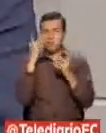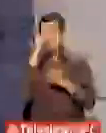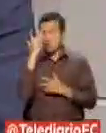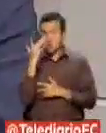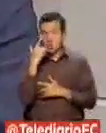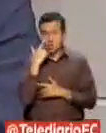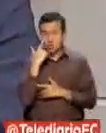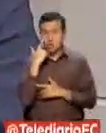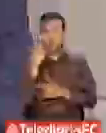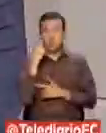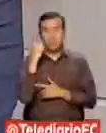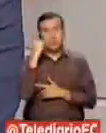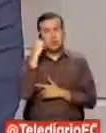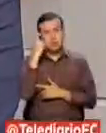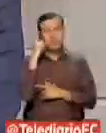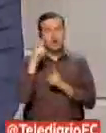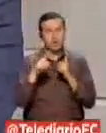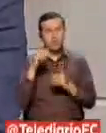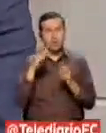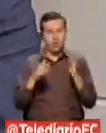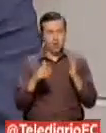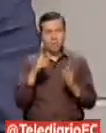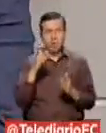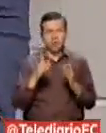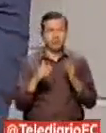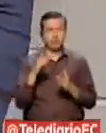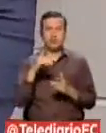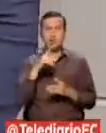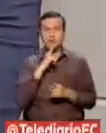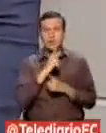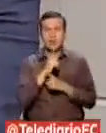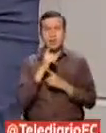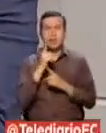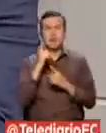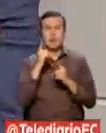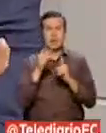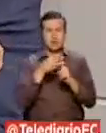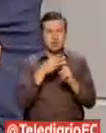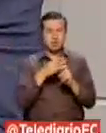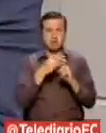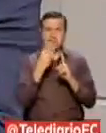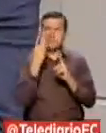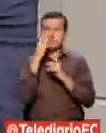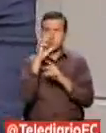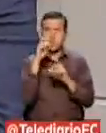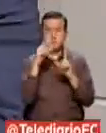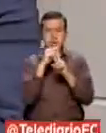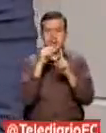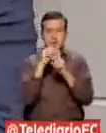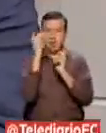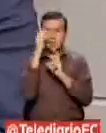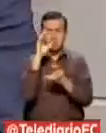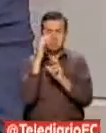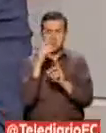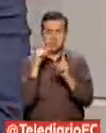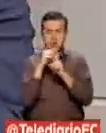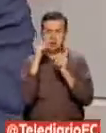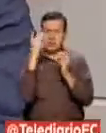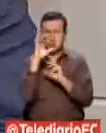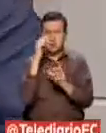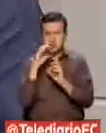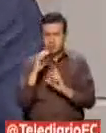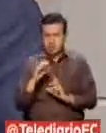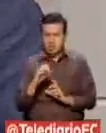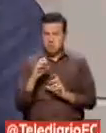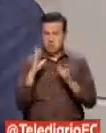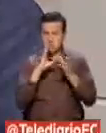de robots. Me imagino que estos son los que están filtrando. Seguramente están filtrando el uso de palabras términos más que de nada. De términos, no tanto